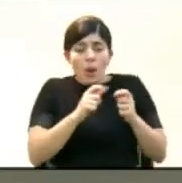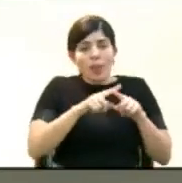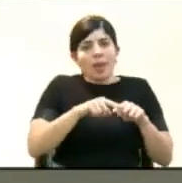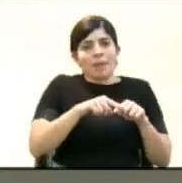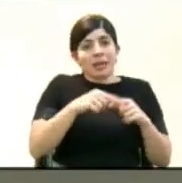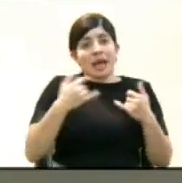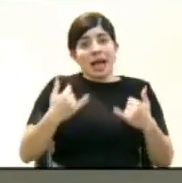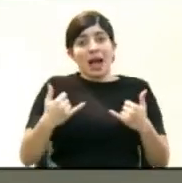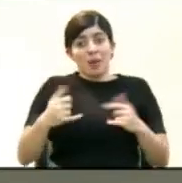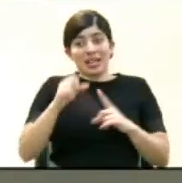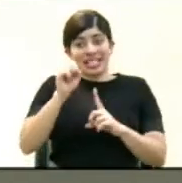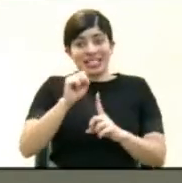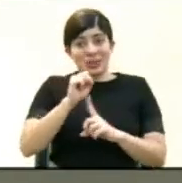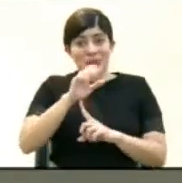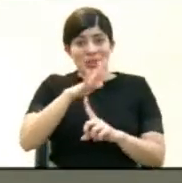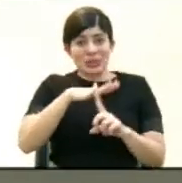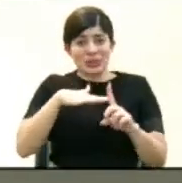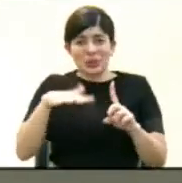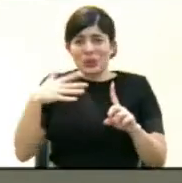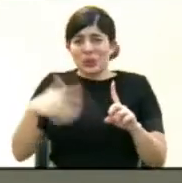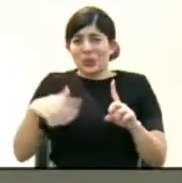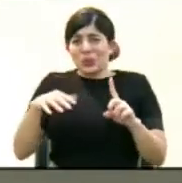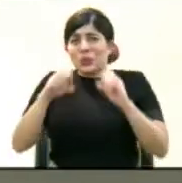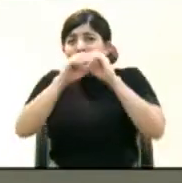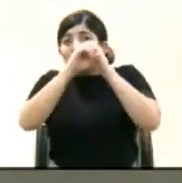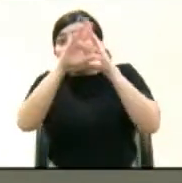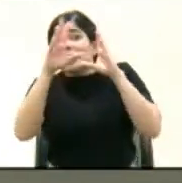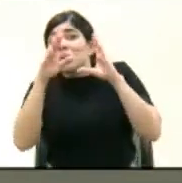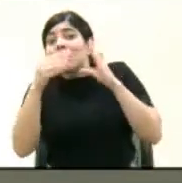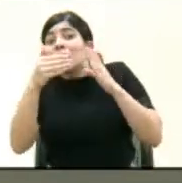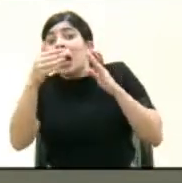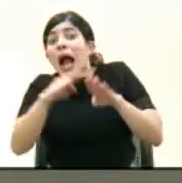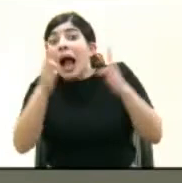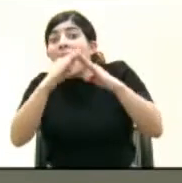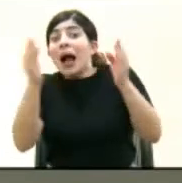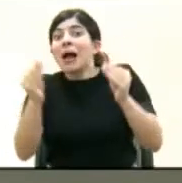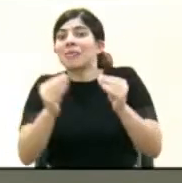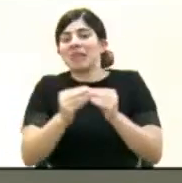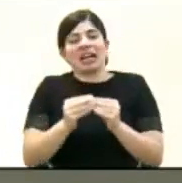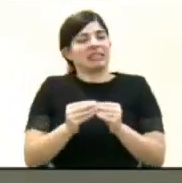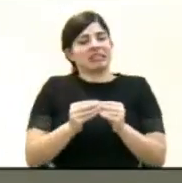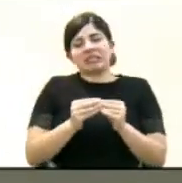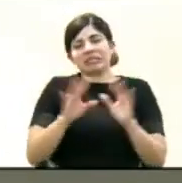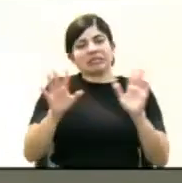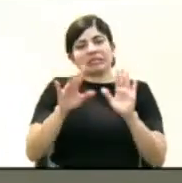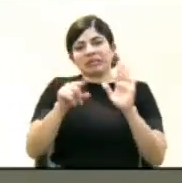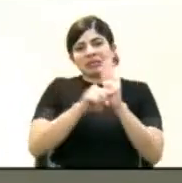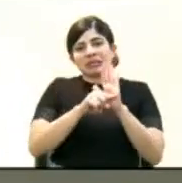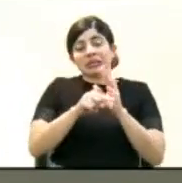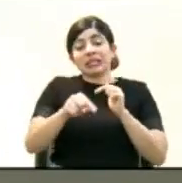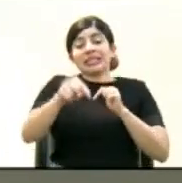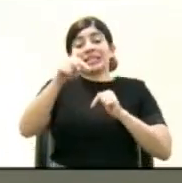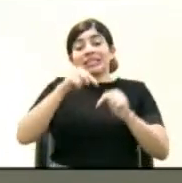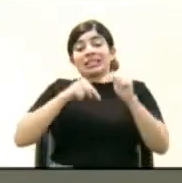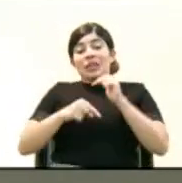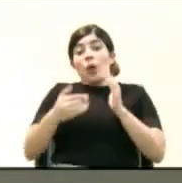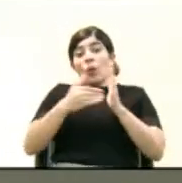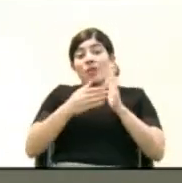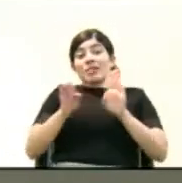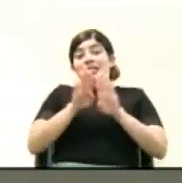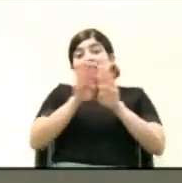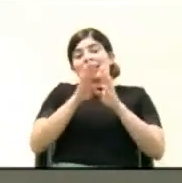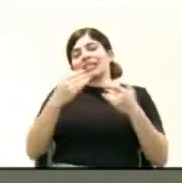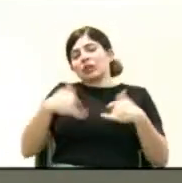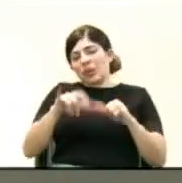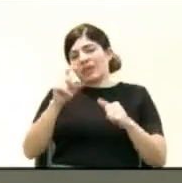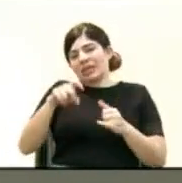Definitivamente estamos en un escenario donde visualizar más apertura sería contraproducente. Volver atrás es una discusión que se está